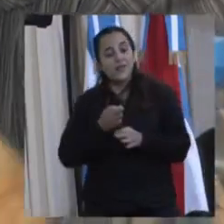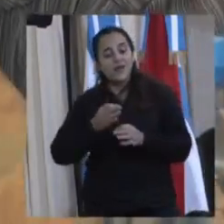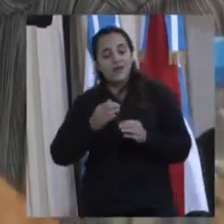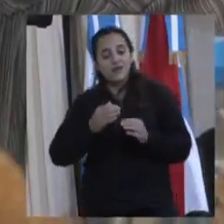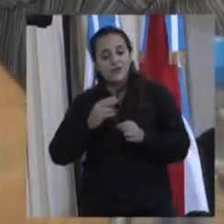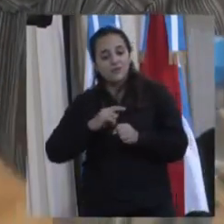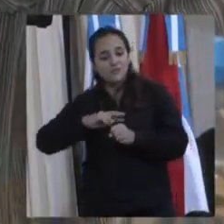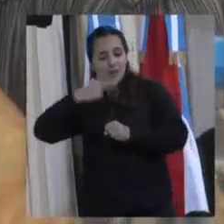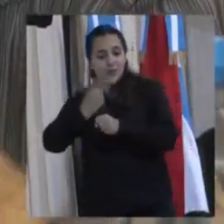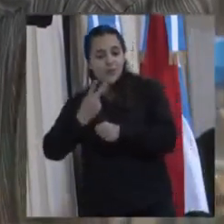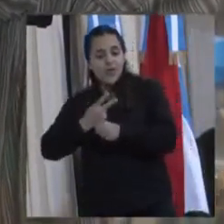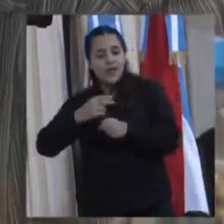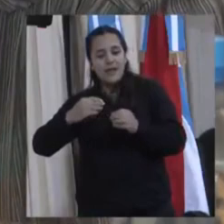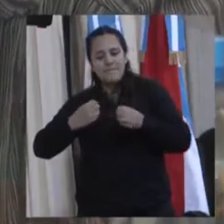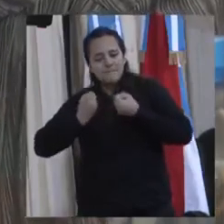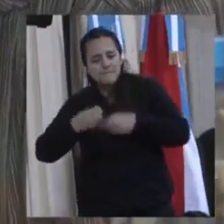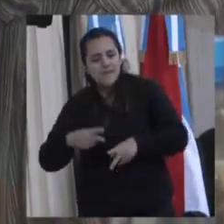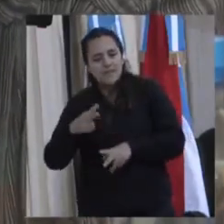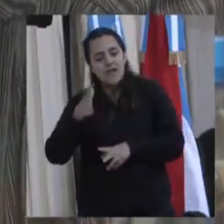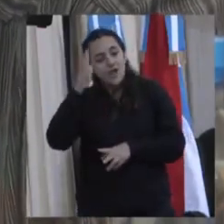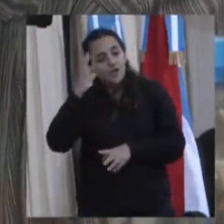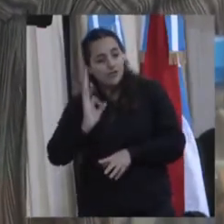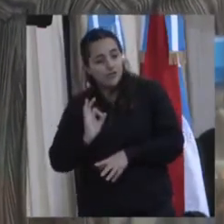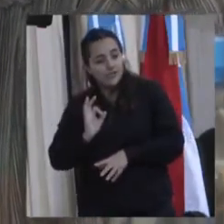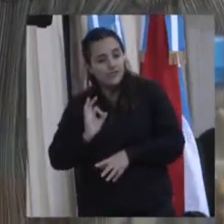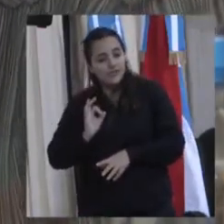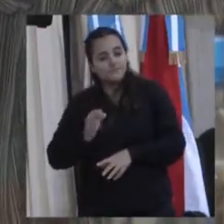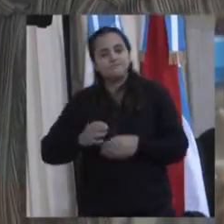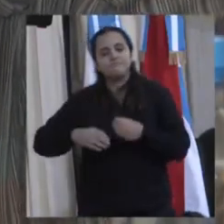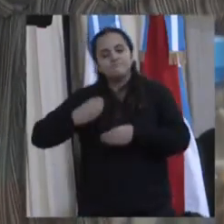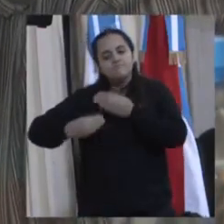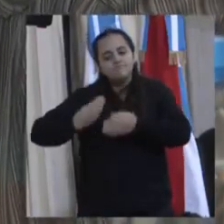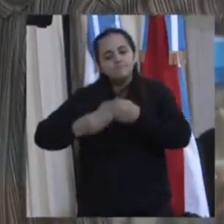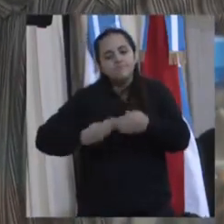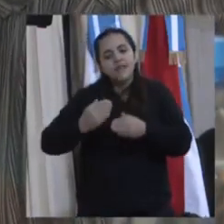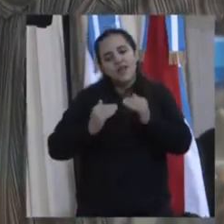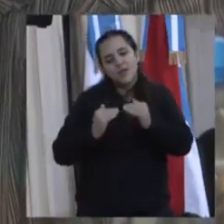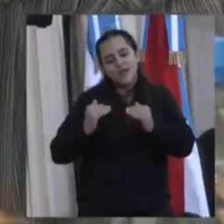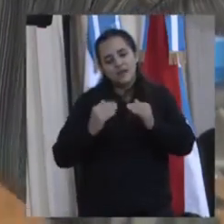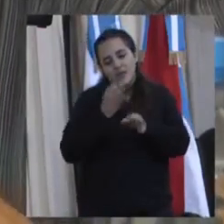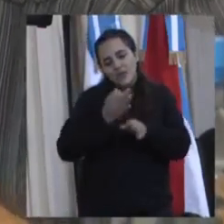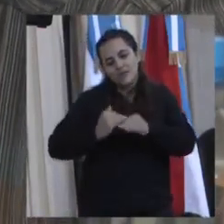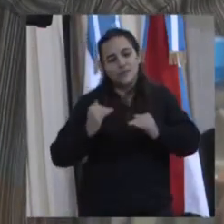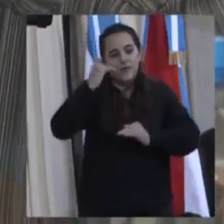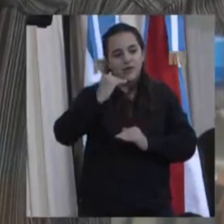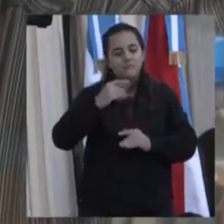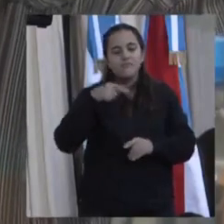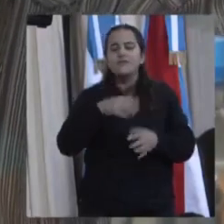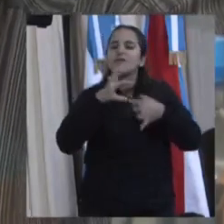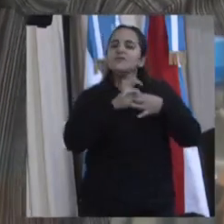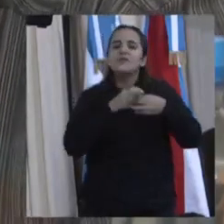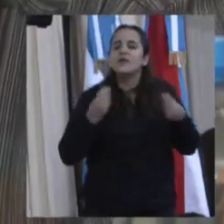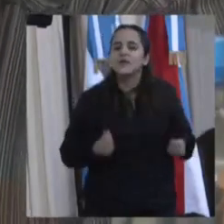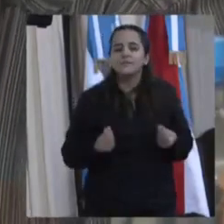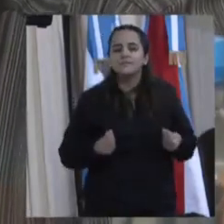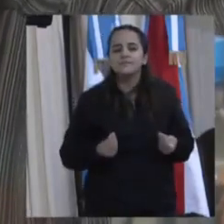80, empieza a poner en el centro de su agenda el tema de la educación superior. Y esto está asociado, entre